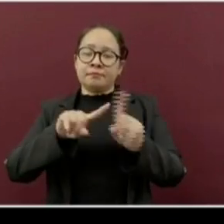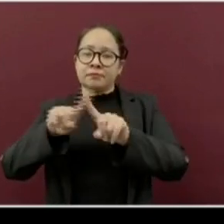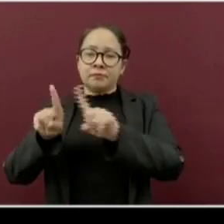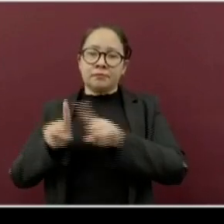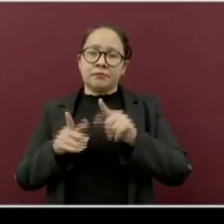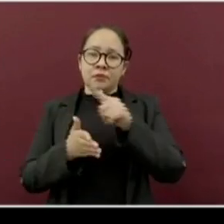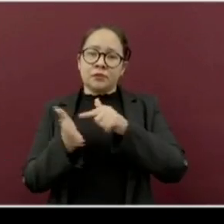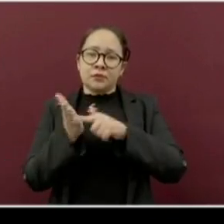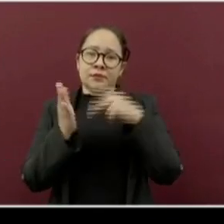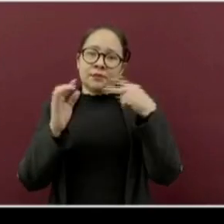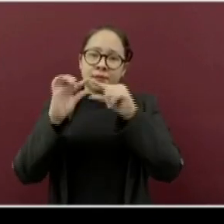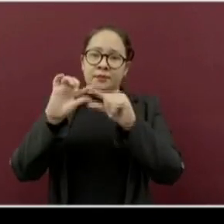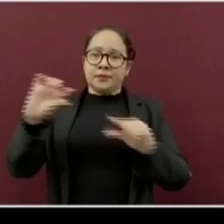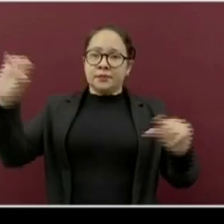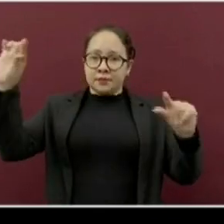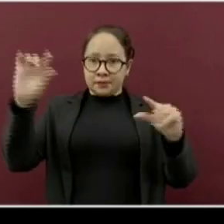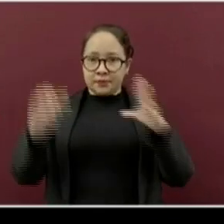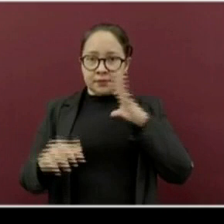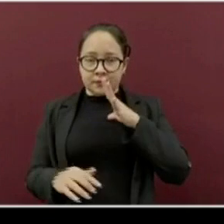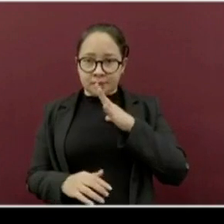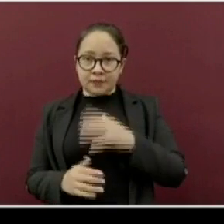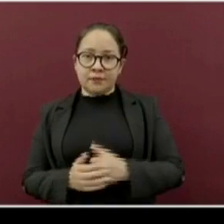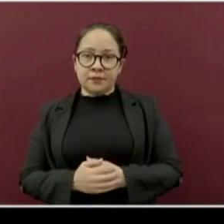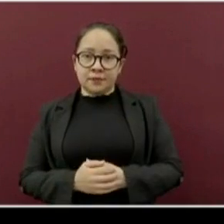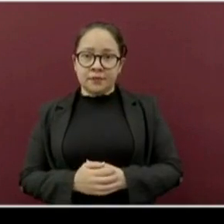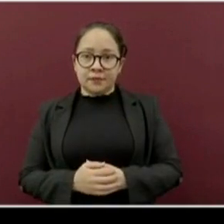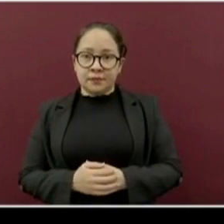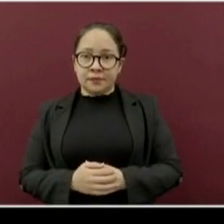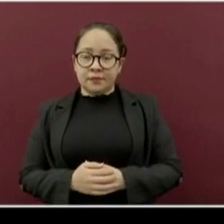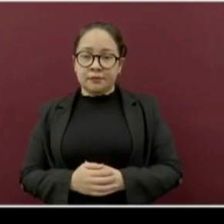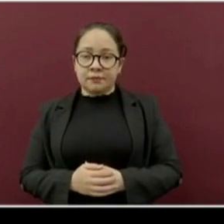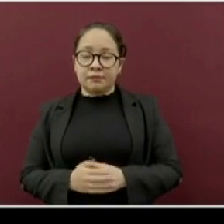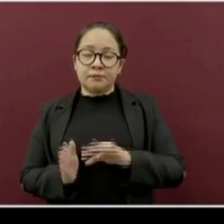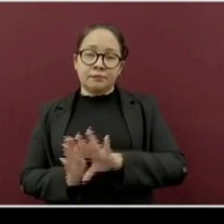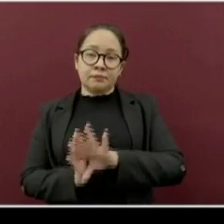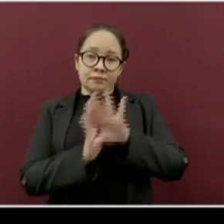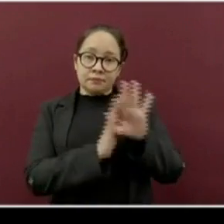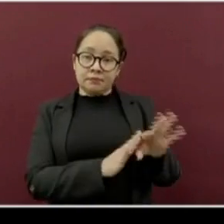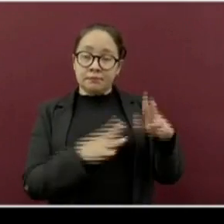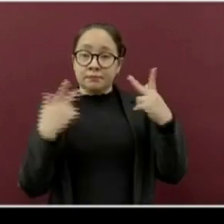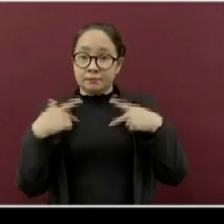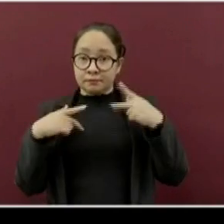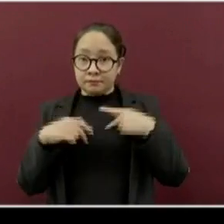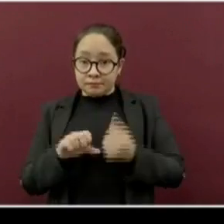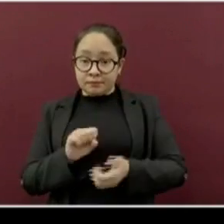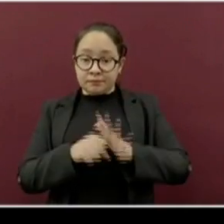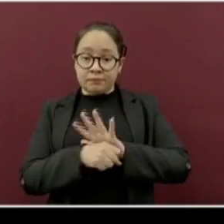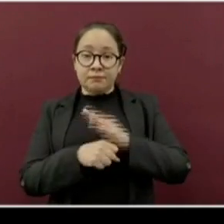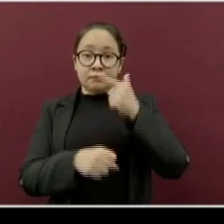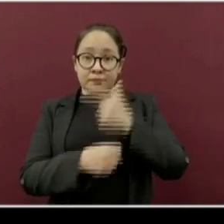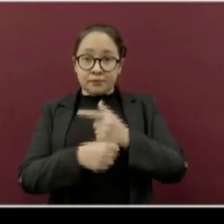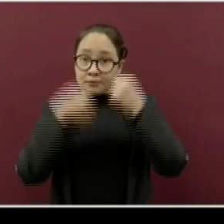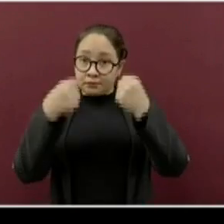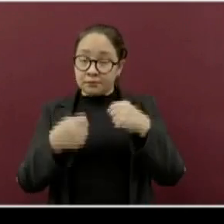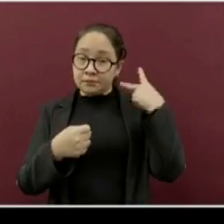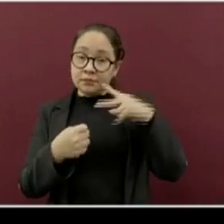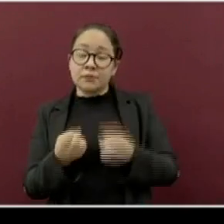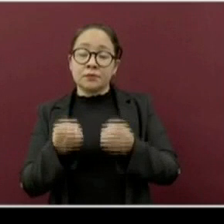de diferentes municipios de la entidad. Por lo que se refiere a los pacientes positivos, son